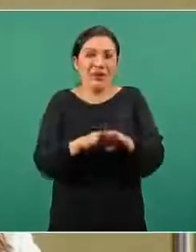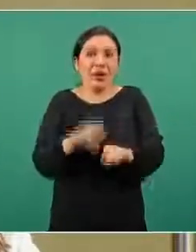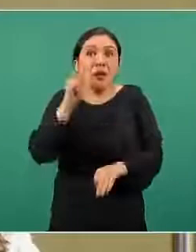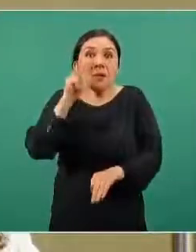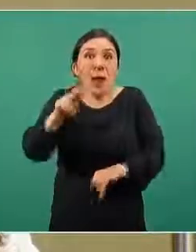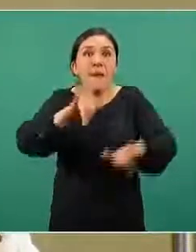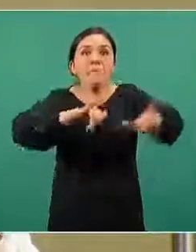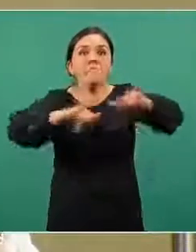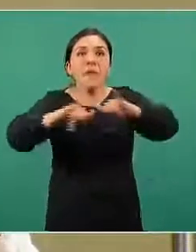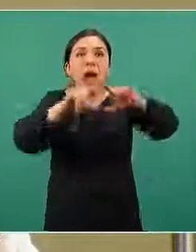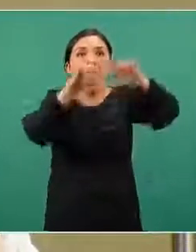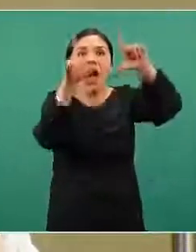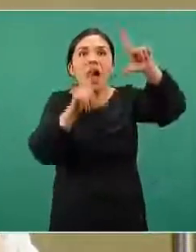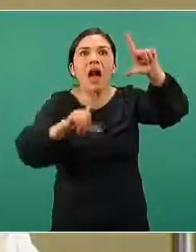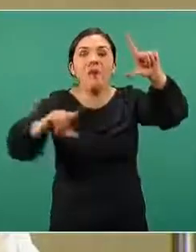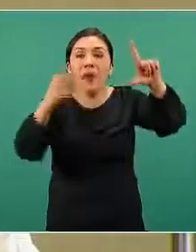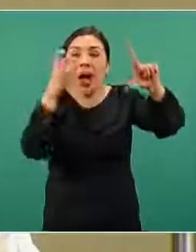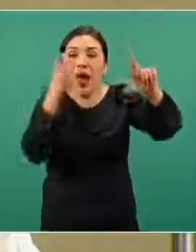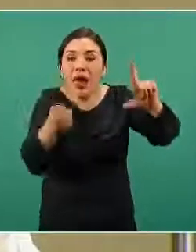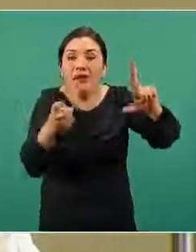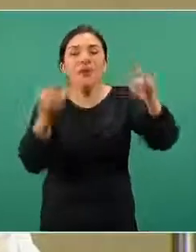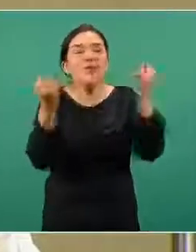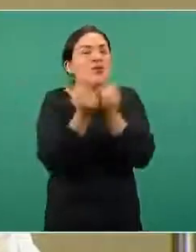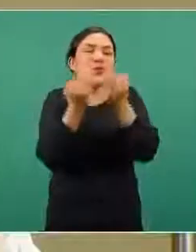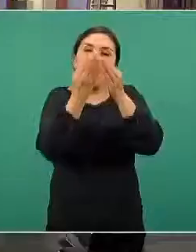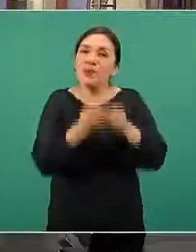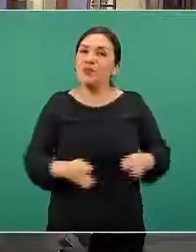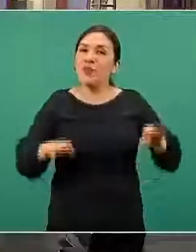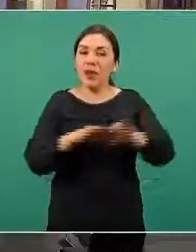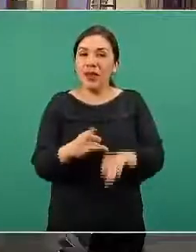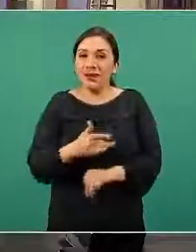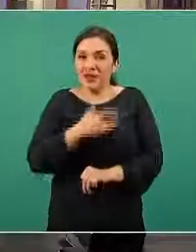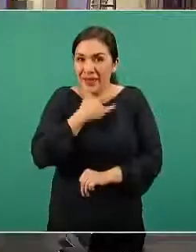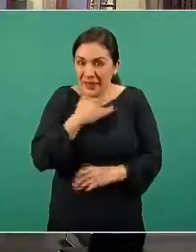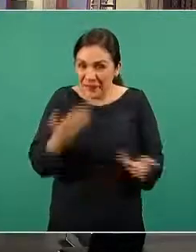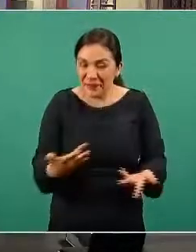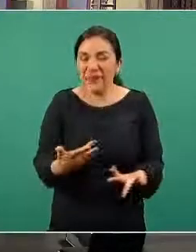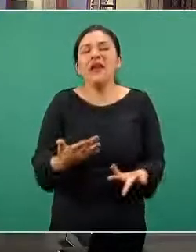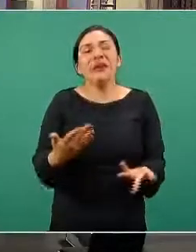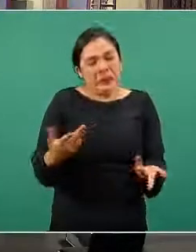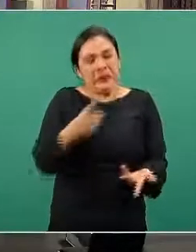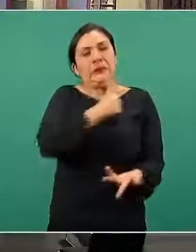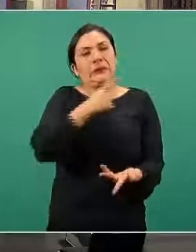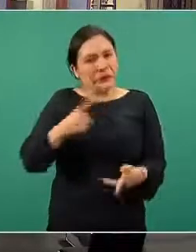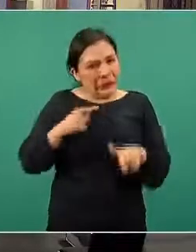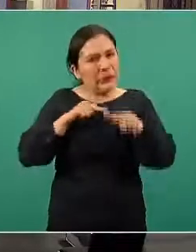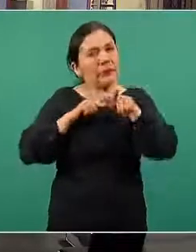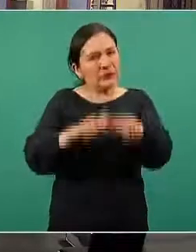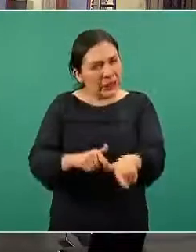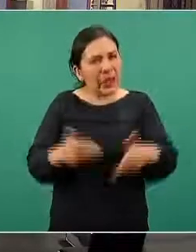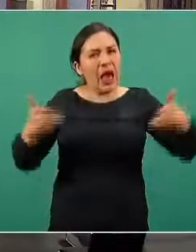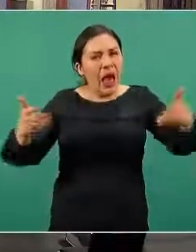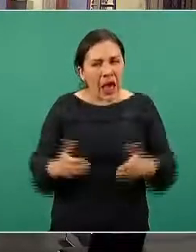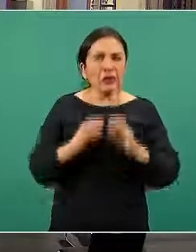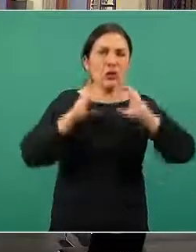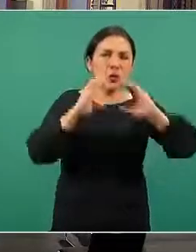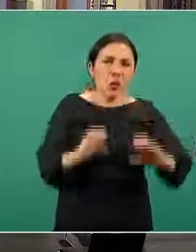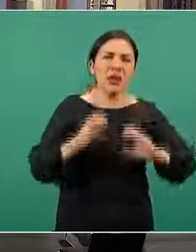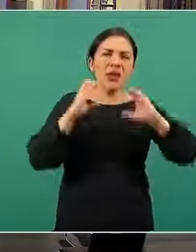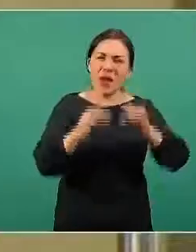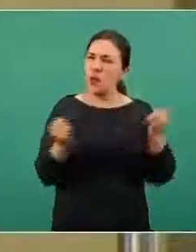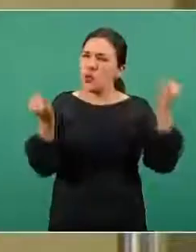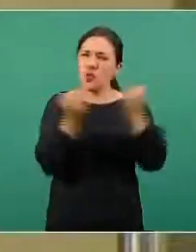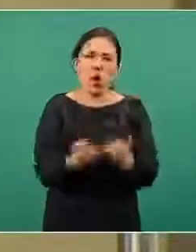de ver el mapa así es también importante. Entonces, aunque tenemos que seguir haciendo todo lo que estamos